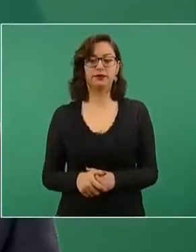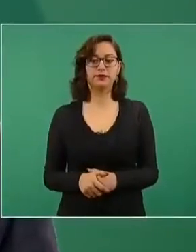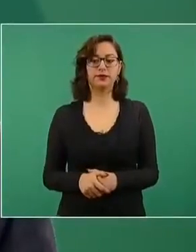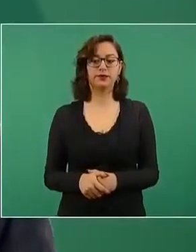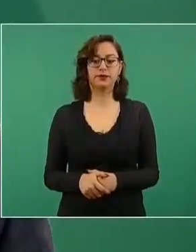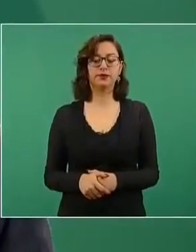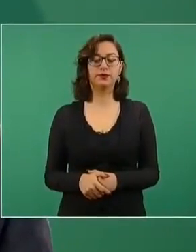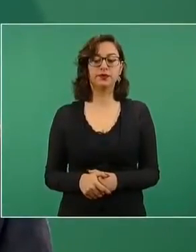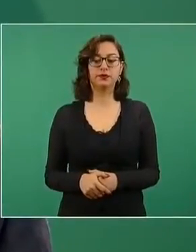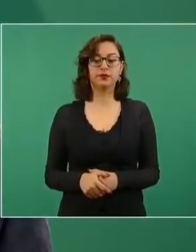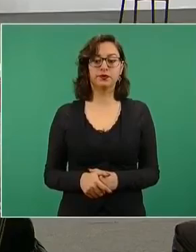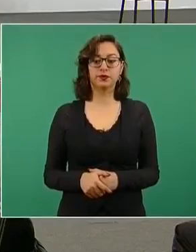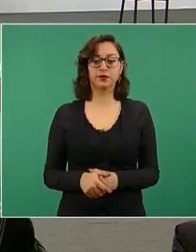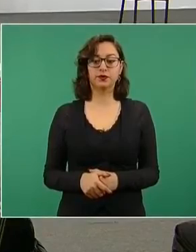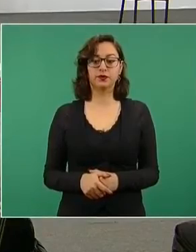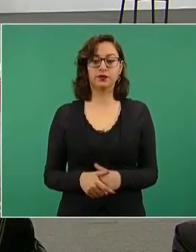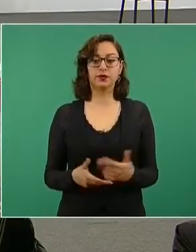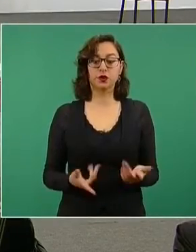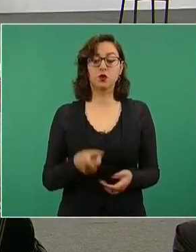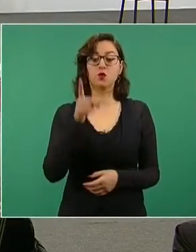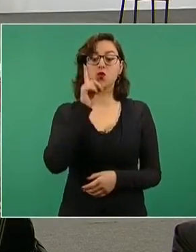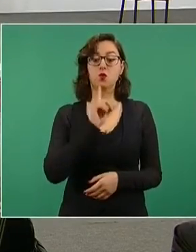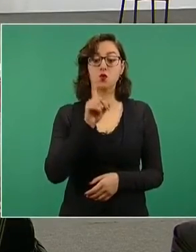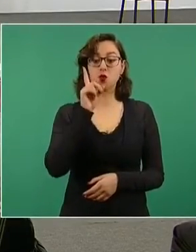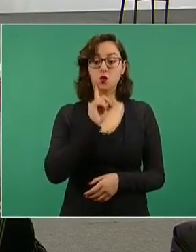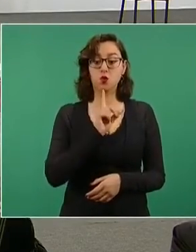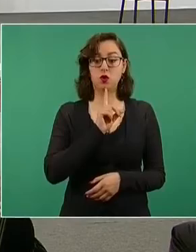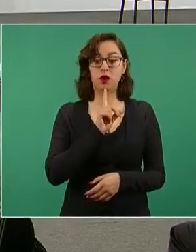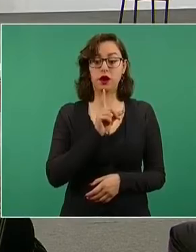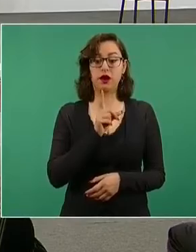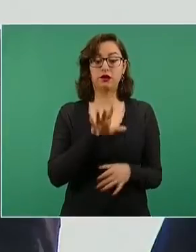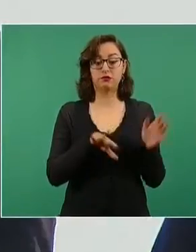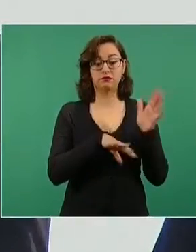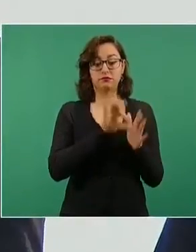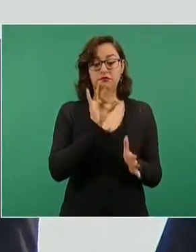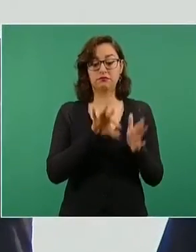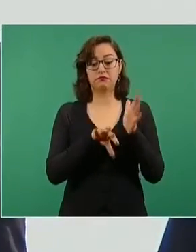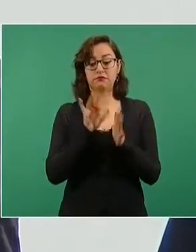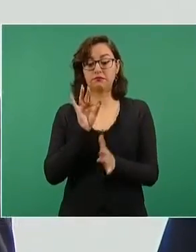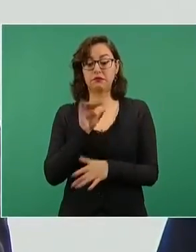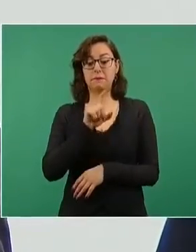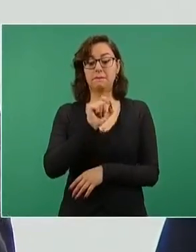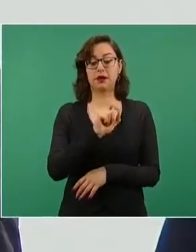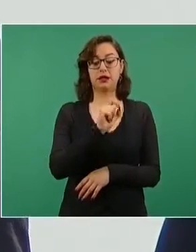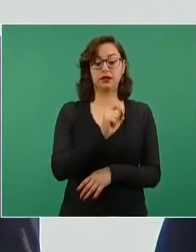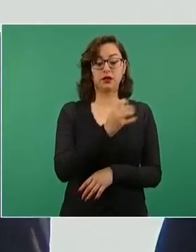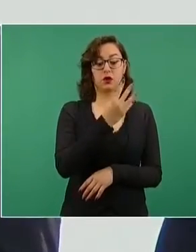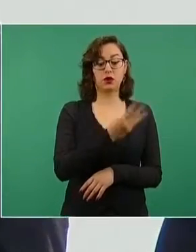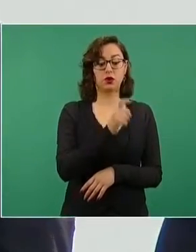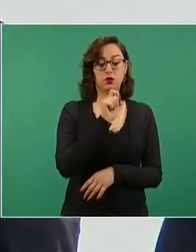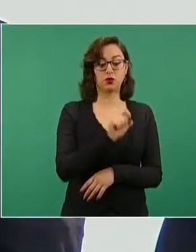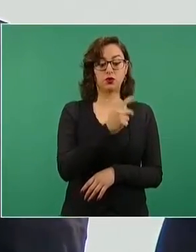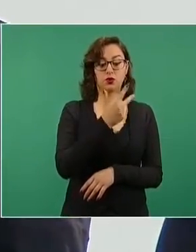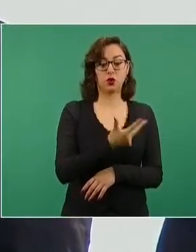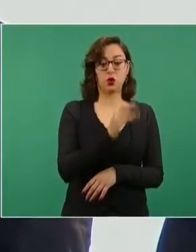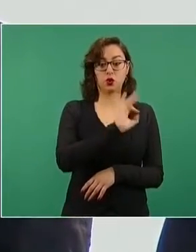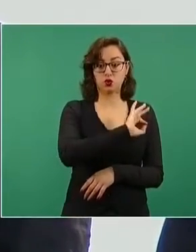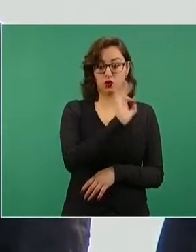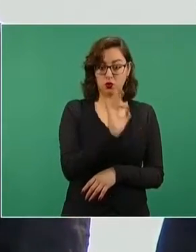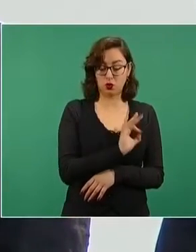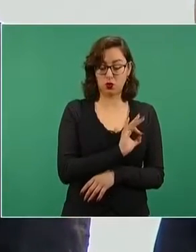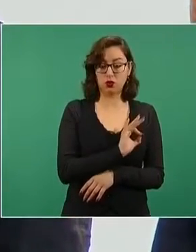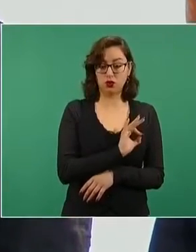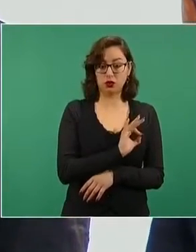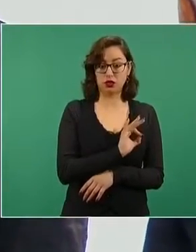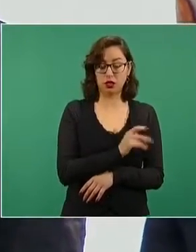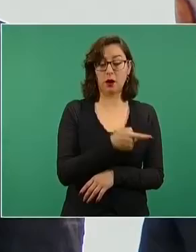representan el 24.8% de las personas desaparecidas, pero si nos enfocamos